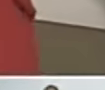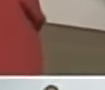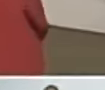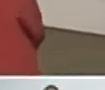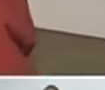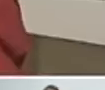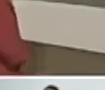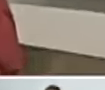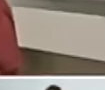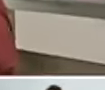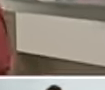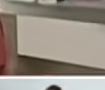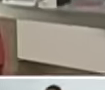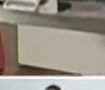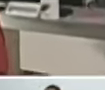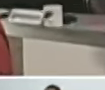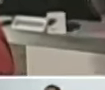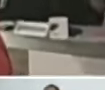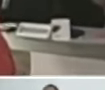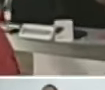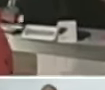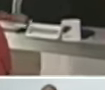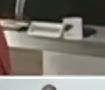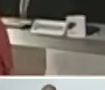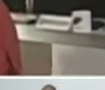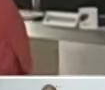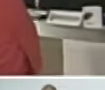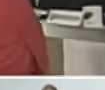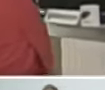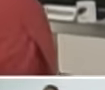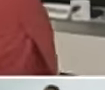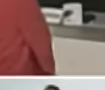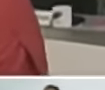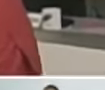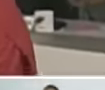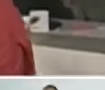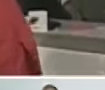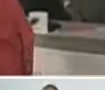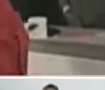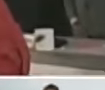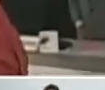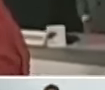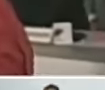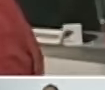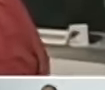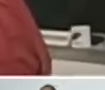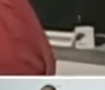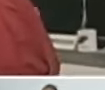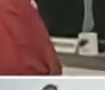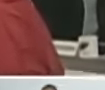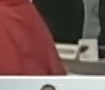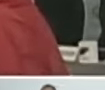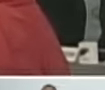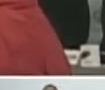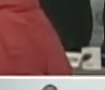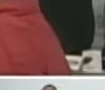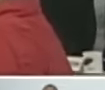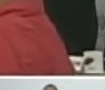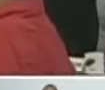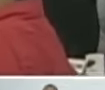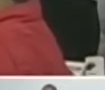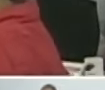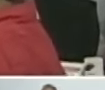planilla de postulación. Ya ha sido consignada, ya ha sido postulado Nicolás Maduro Moros como candidato a las elecciones presidenciales del